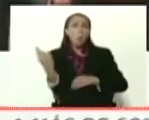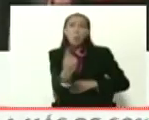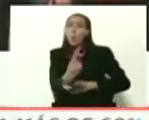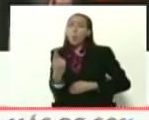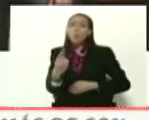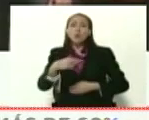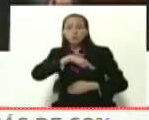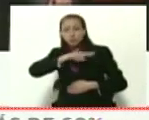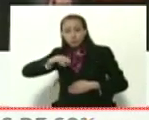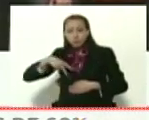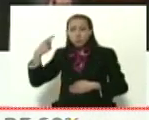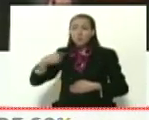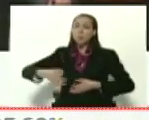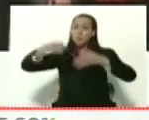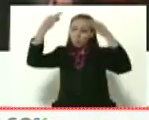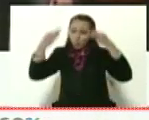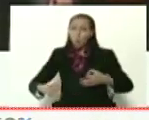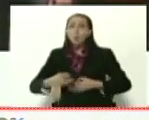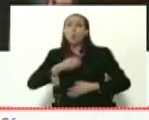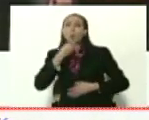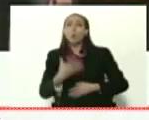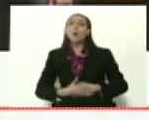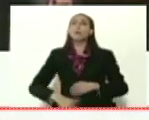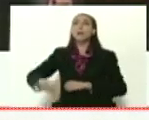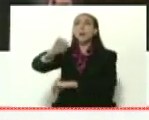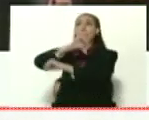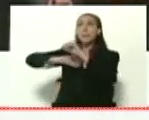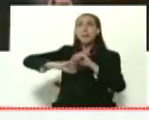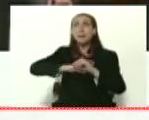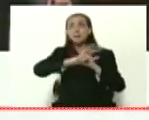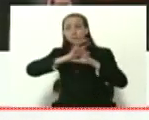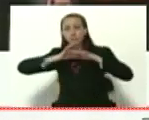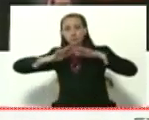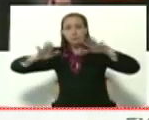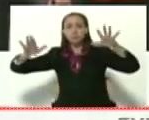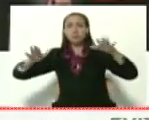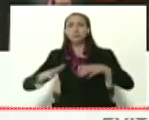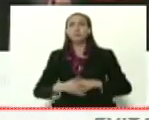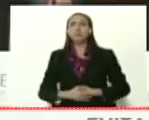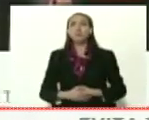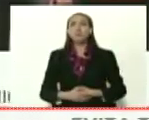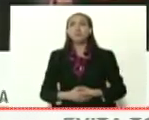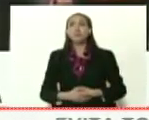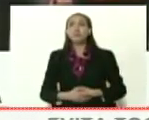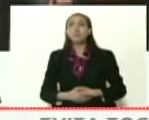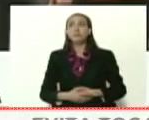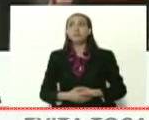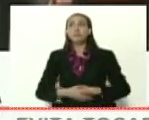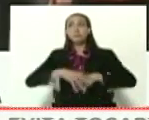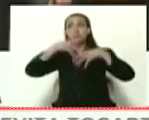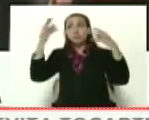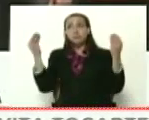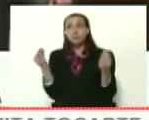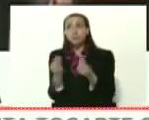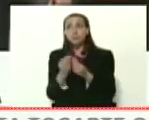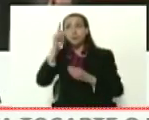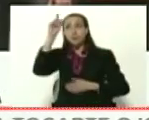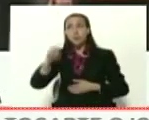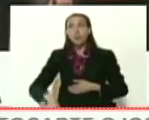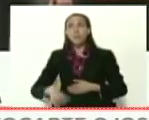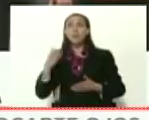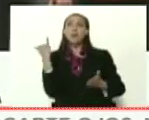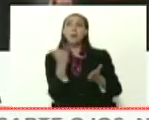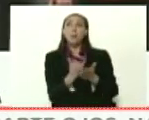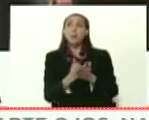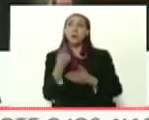que tenemos eficaz para evitar la propagación de este virus, debe estar acompañada ya de estas pruebas